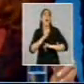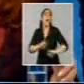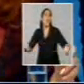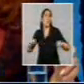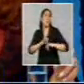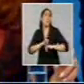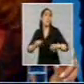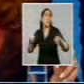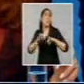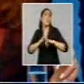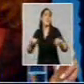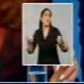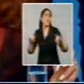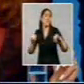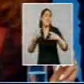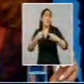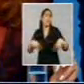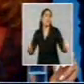tiempo